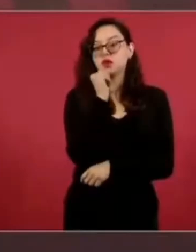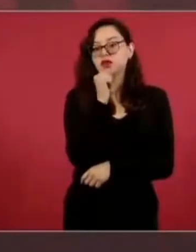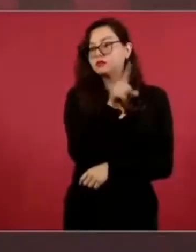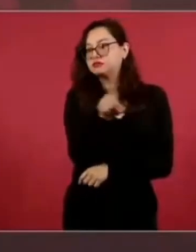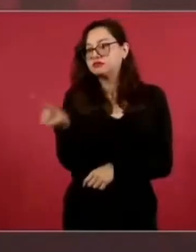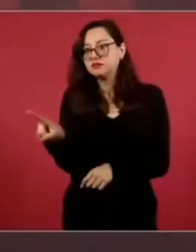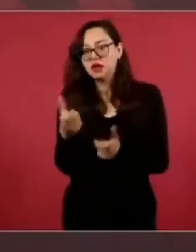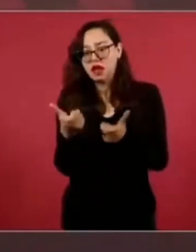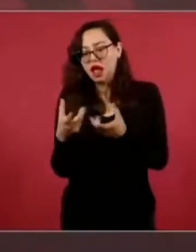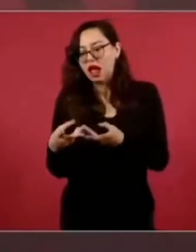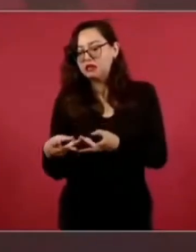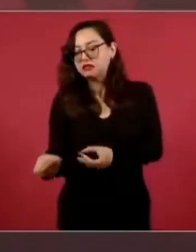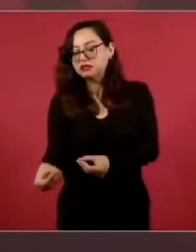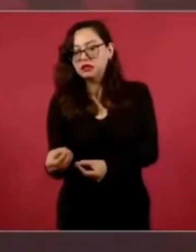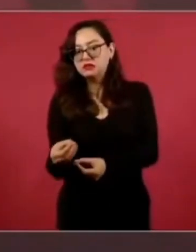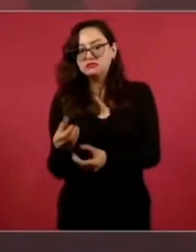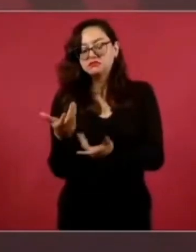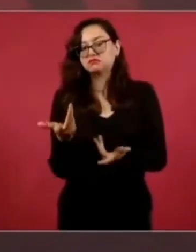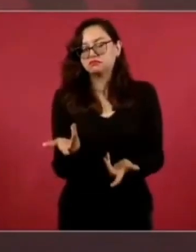No hay